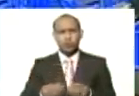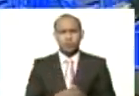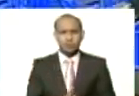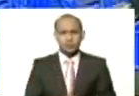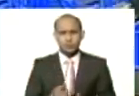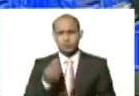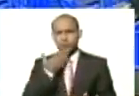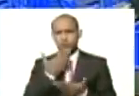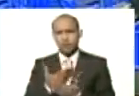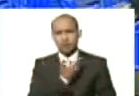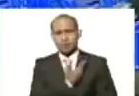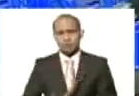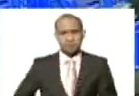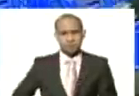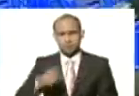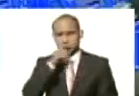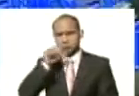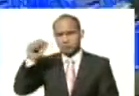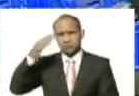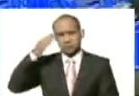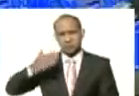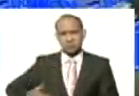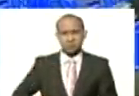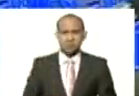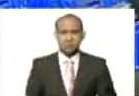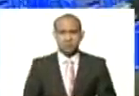gracias, mi comandante en jefe, y bienvenido como siempre